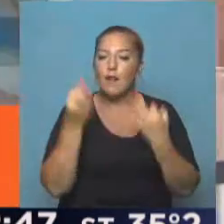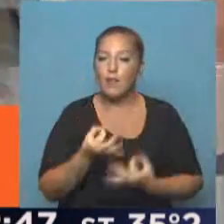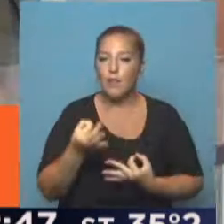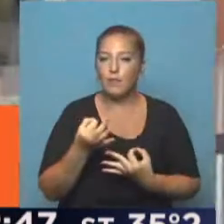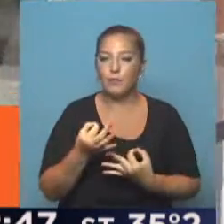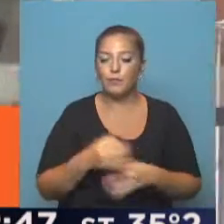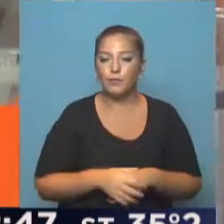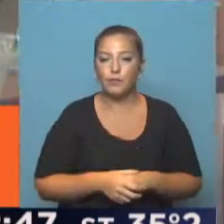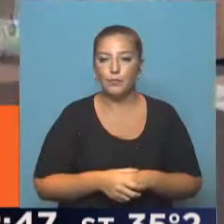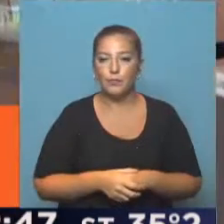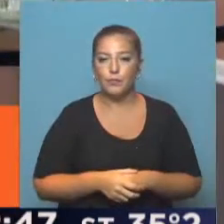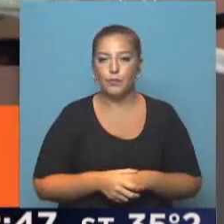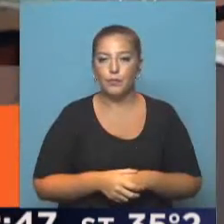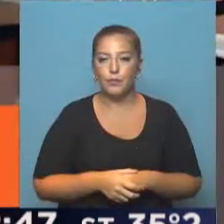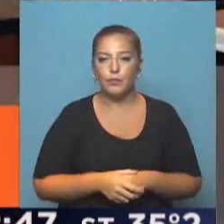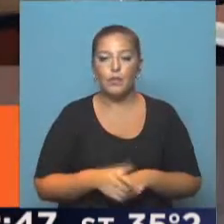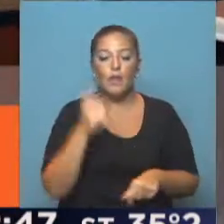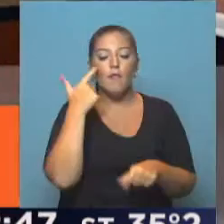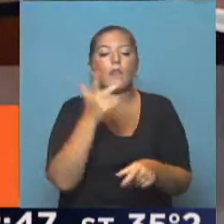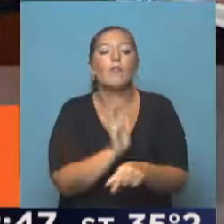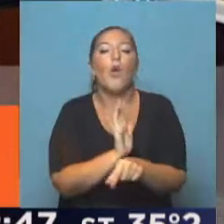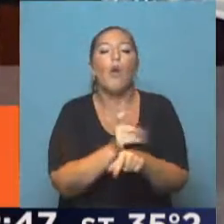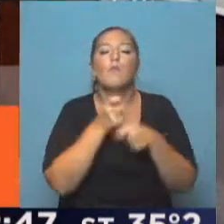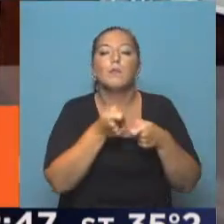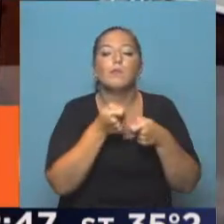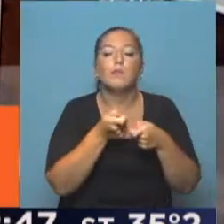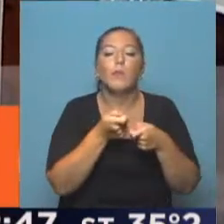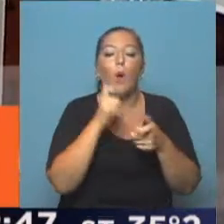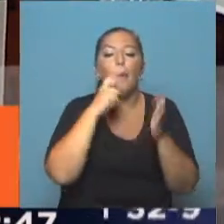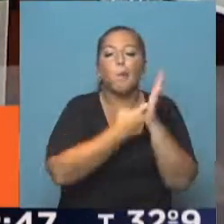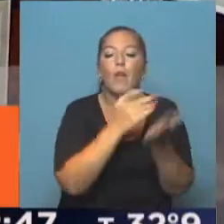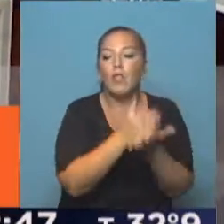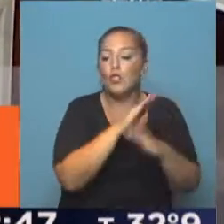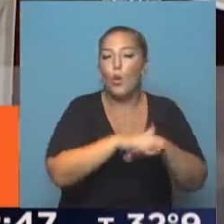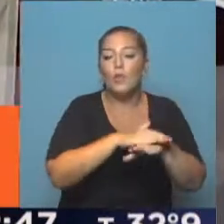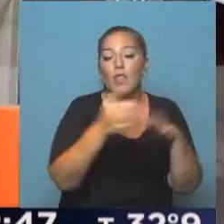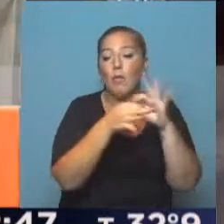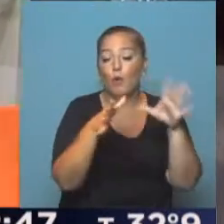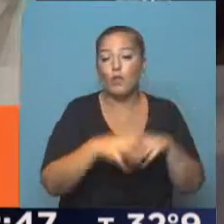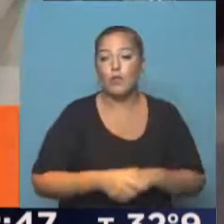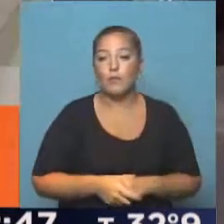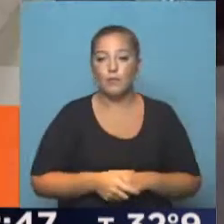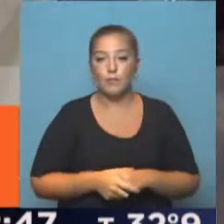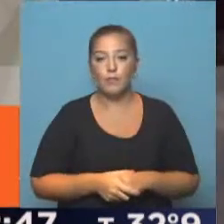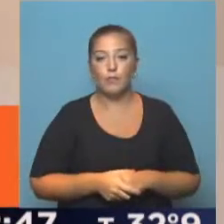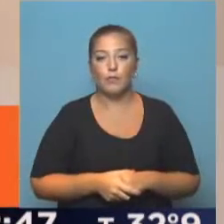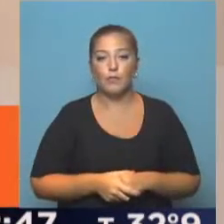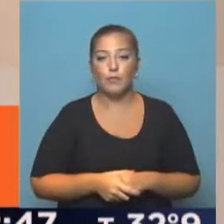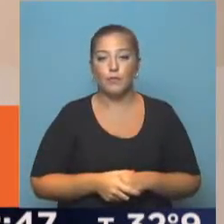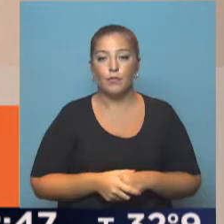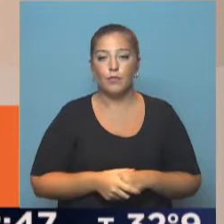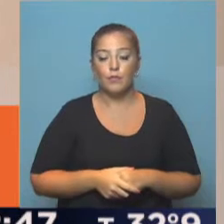han visto a ese nivel también acosados con cuestiones que tienen que ver con la violación de derechos básicos de la democracia. A